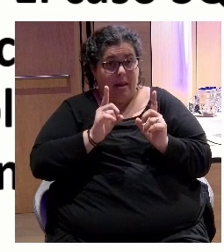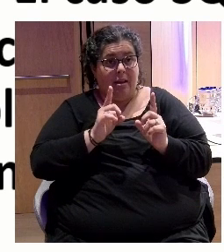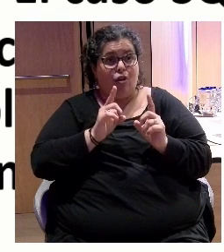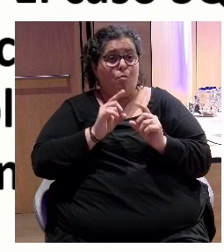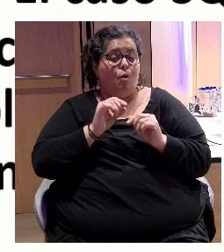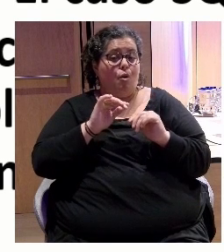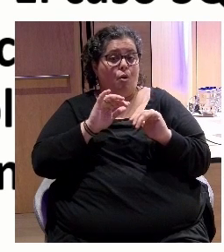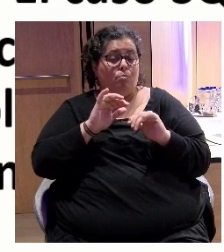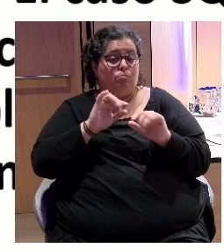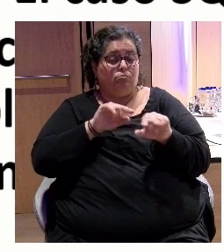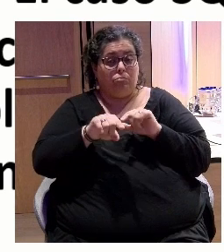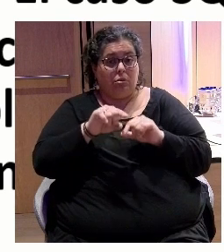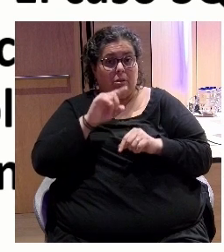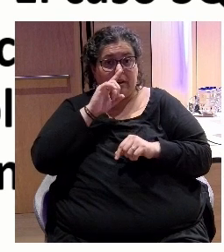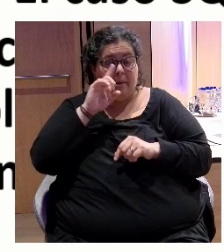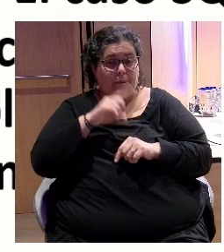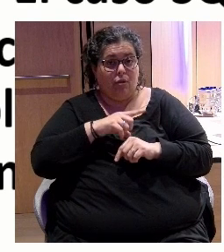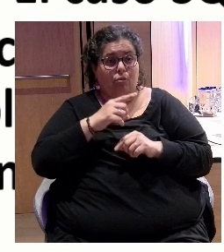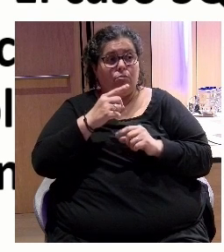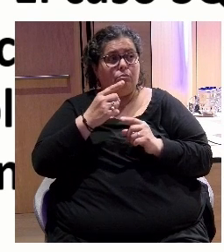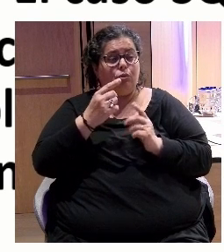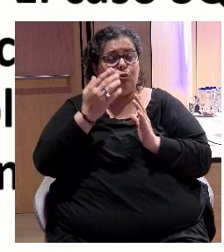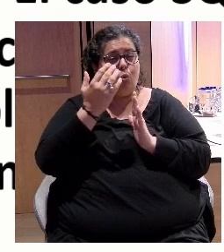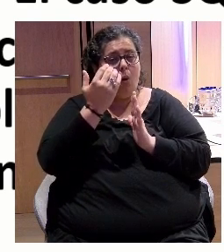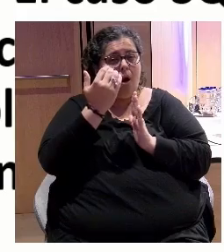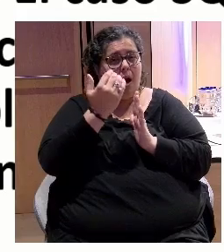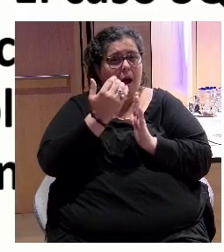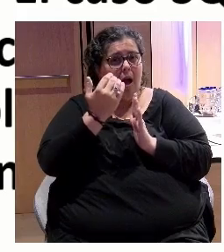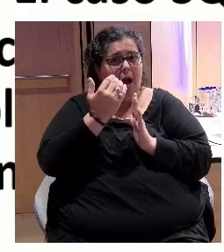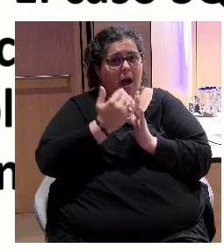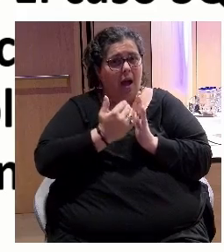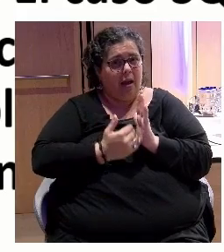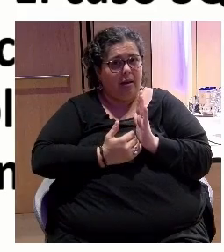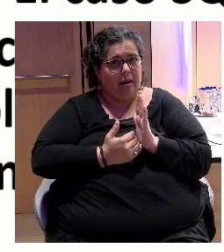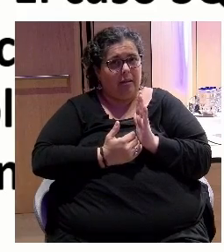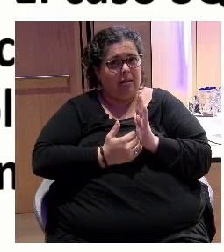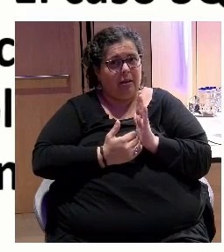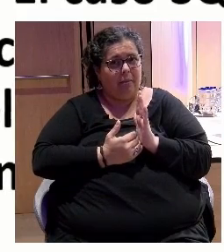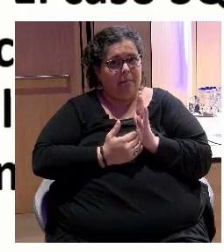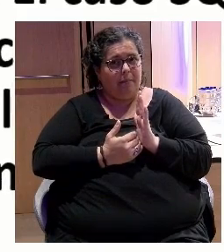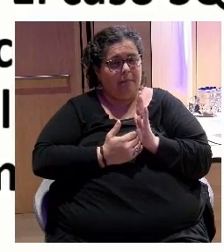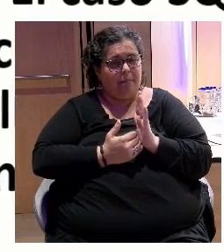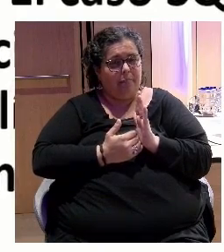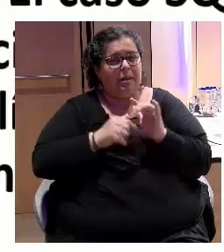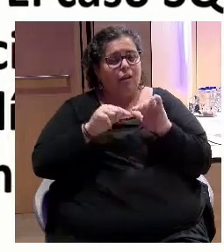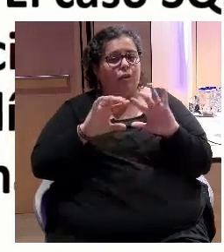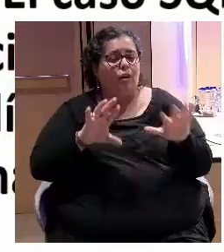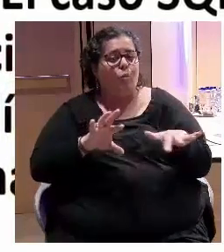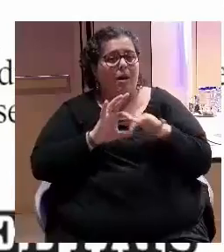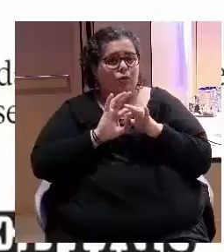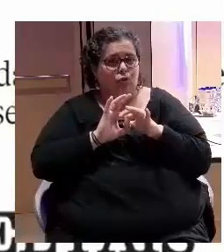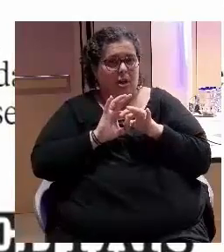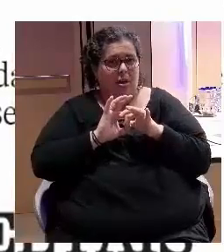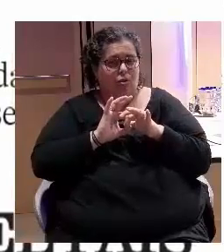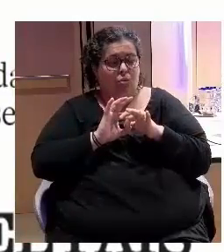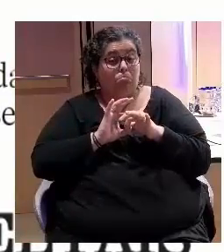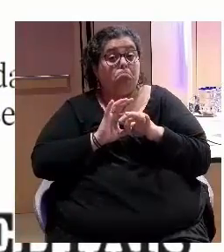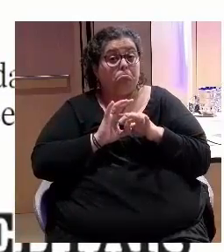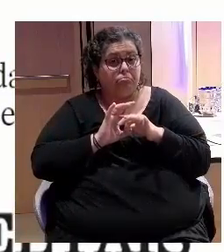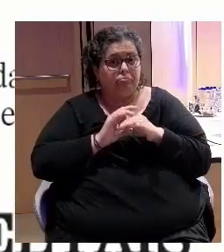agenda legislativa de probidad. La seguimos trabajando hoy día, muy asociado a la coyuntura del país.